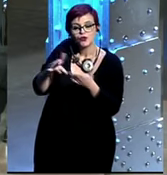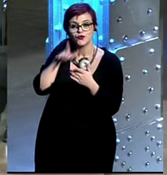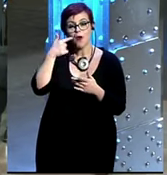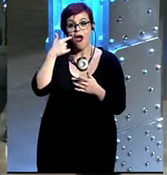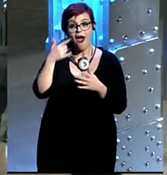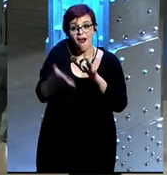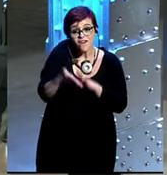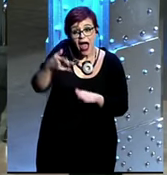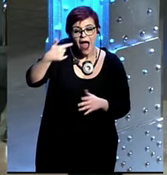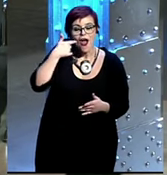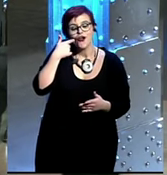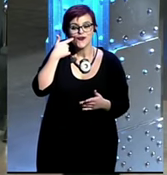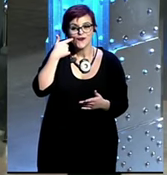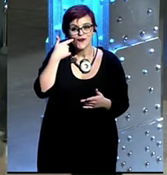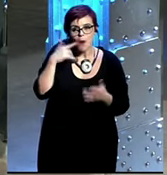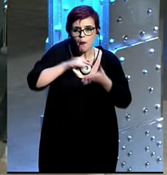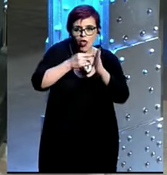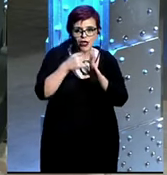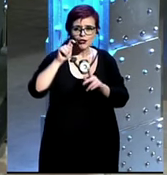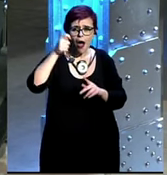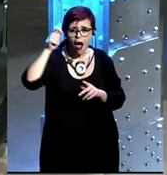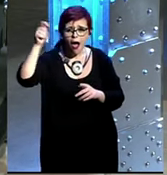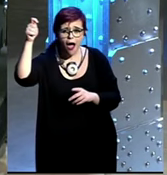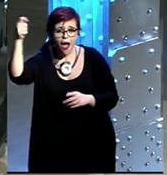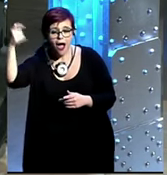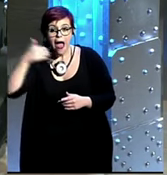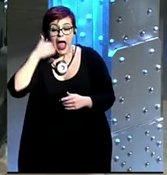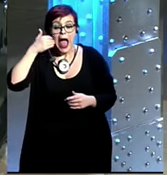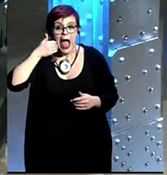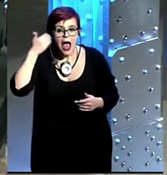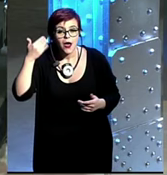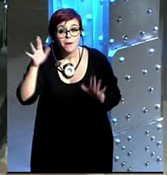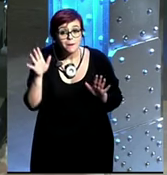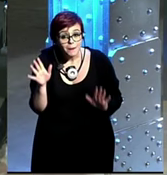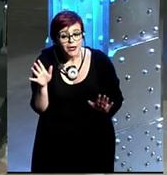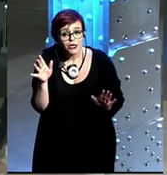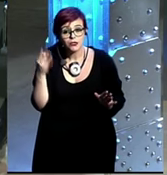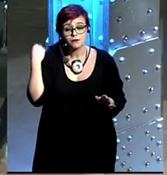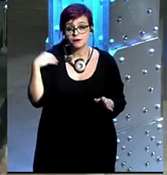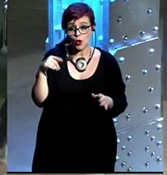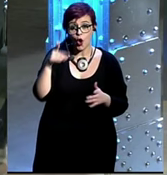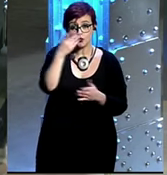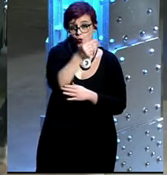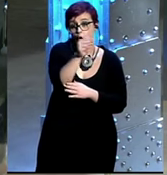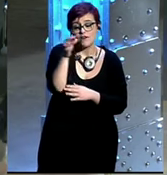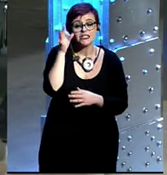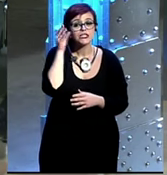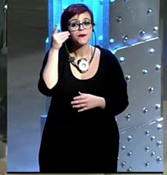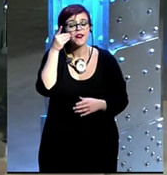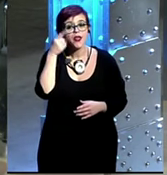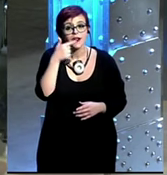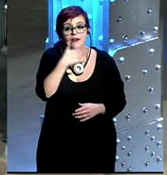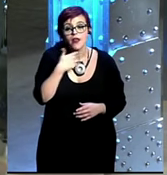suban a las nubes y tengan los grandes proyectos, pero planteaba el chico con síndrome de Down que